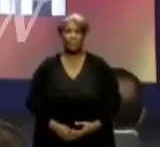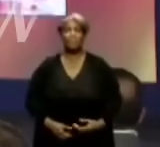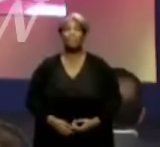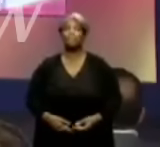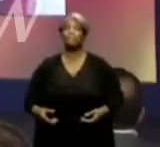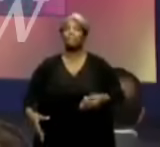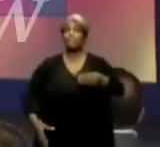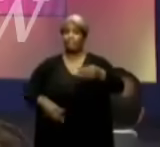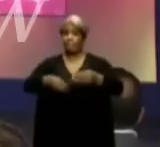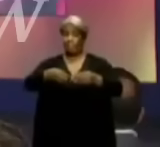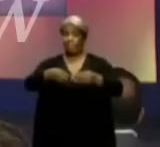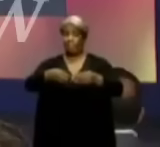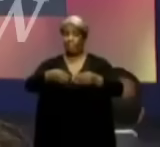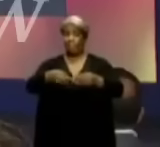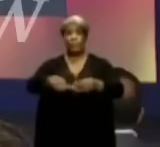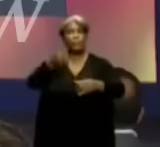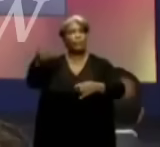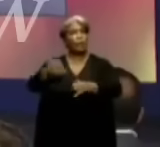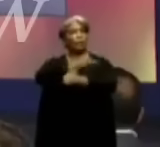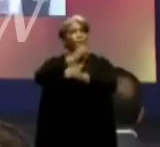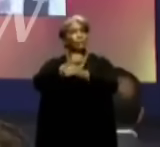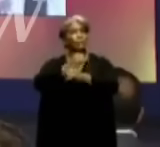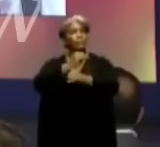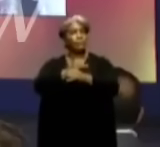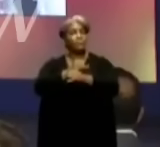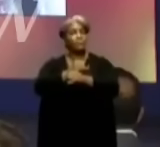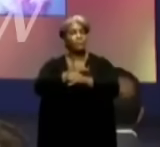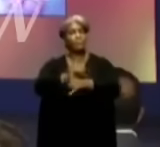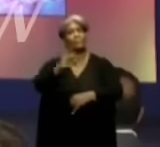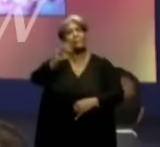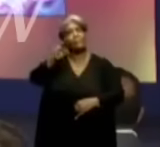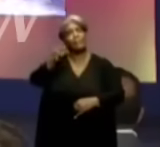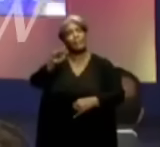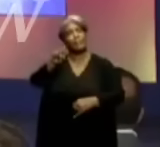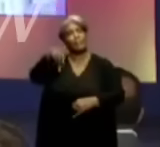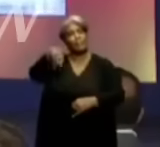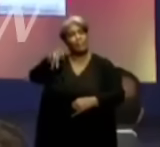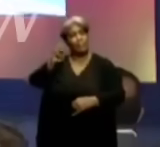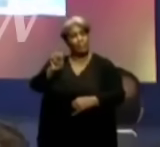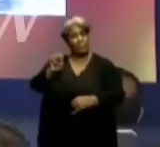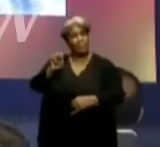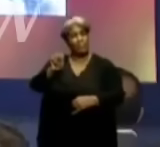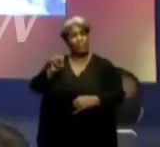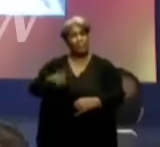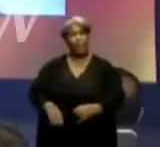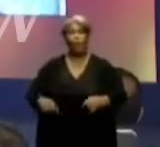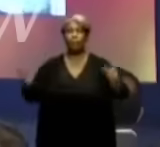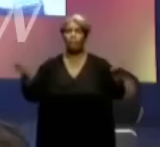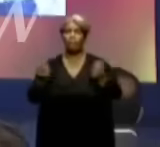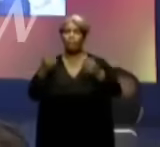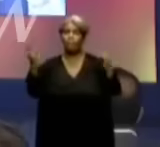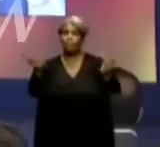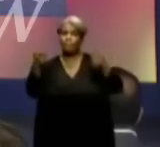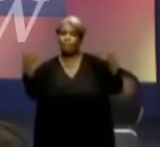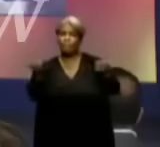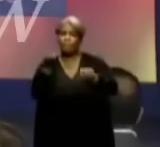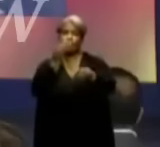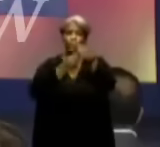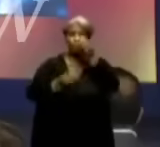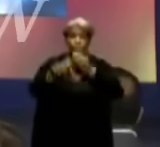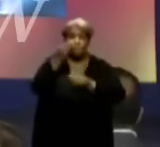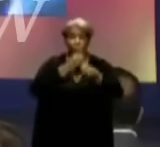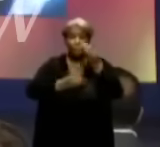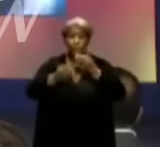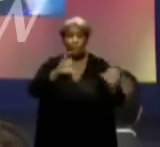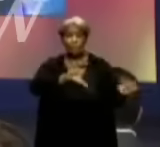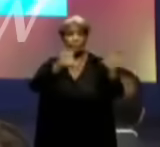También otra institución que se incorpora es INESPRE, con ferias alimentarias de Navidad y